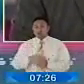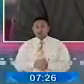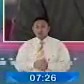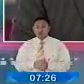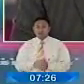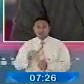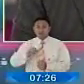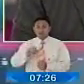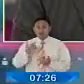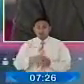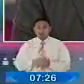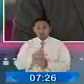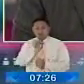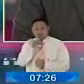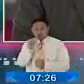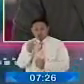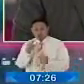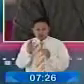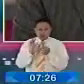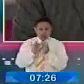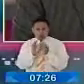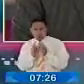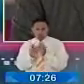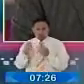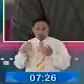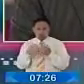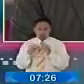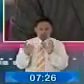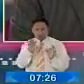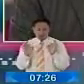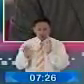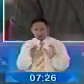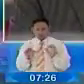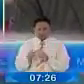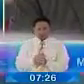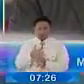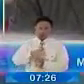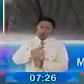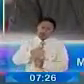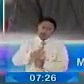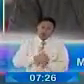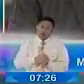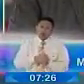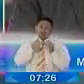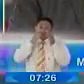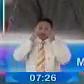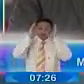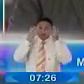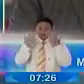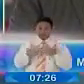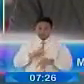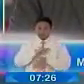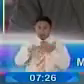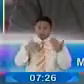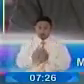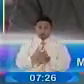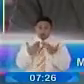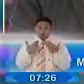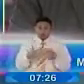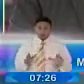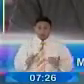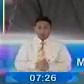que todavía hacer algunas implementaciones de equipos, estamos estimando terminar para el mes de diciembre ya la